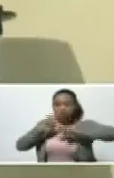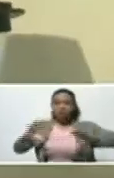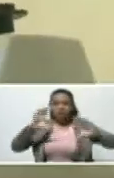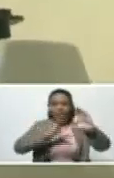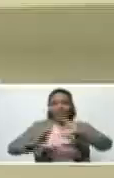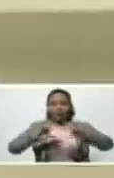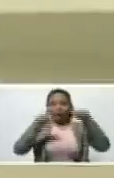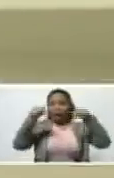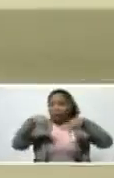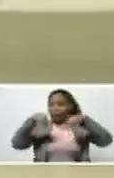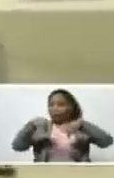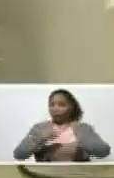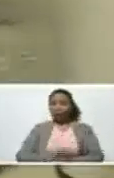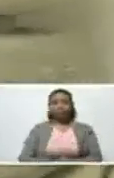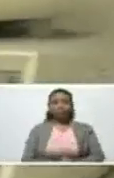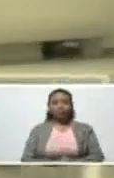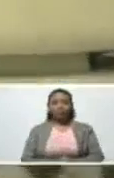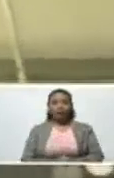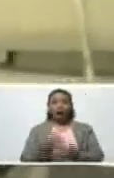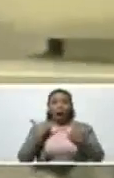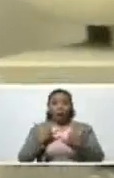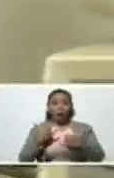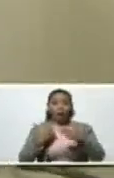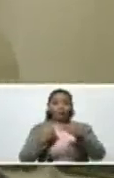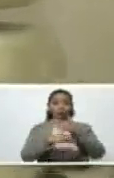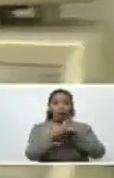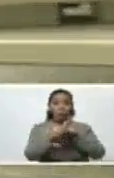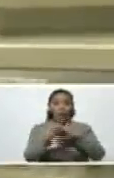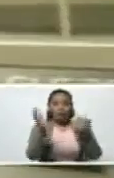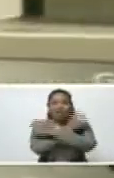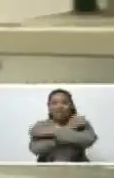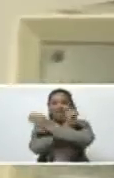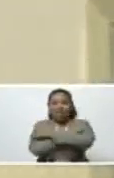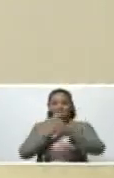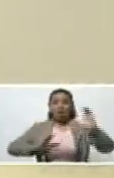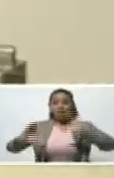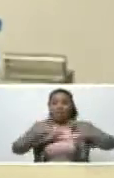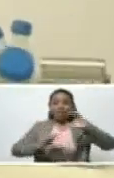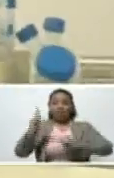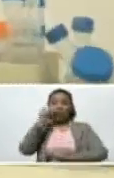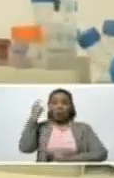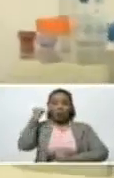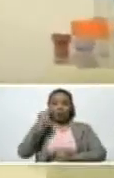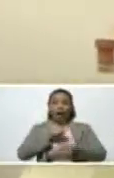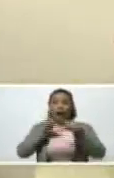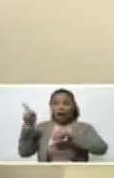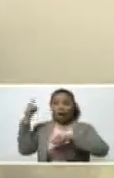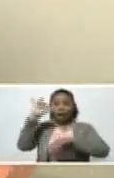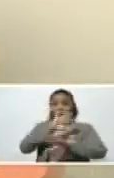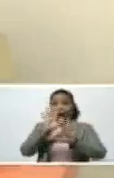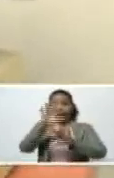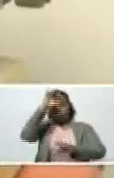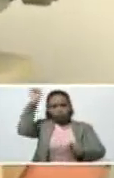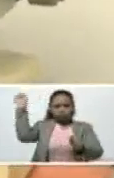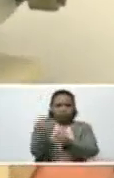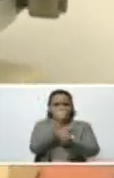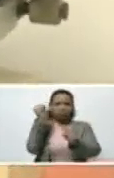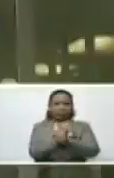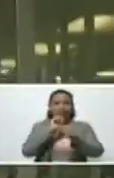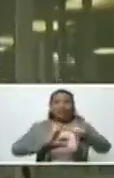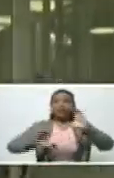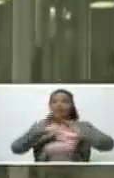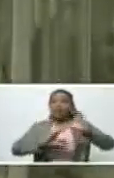aquí. Vámonos, bueno, felicito aquí a las científicas. Allá están trabajando.